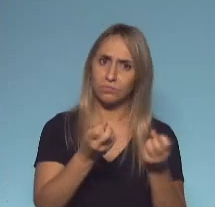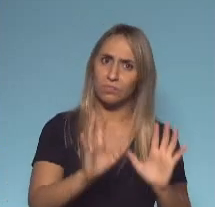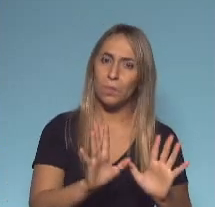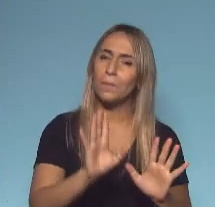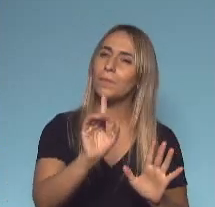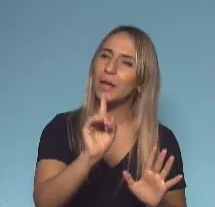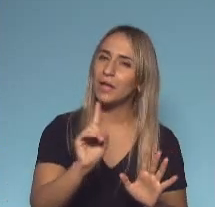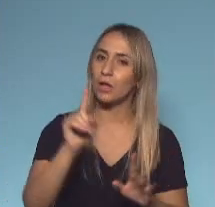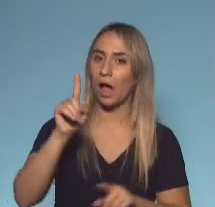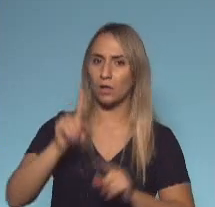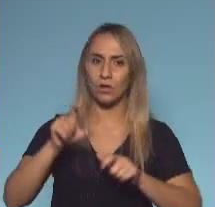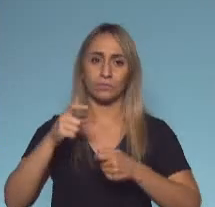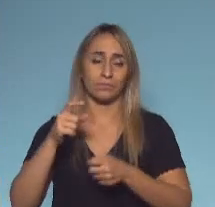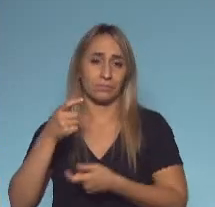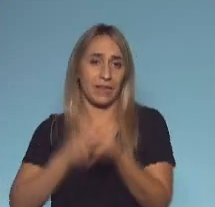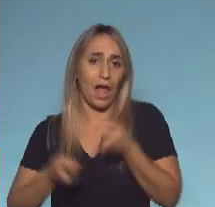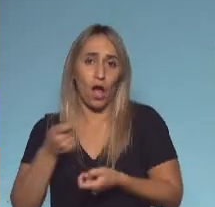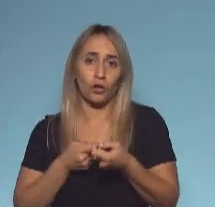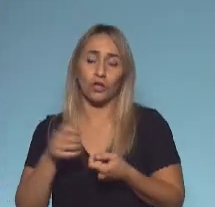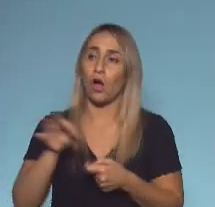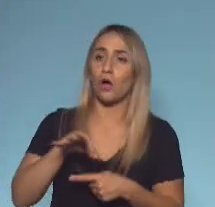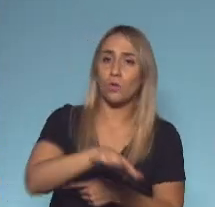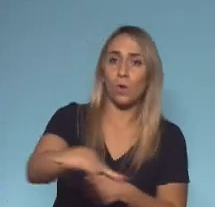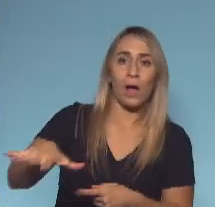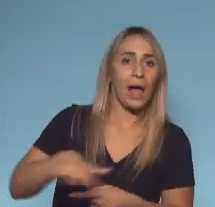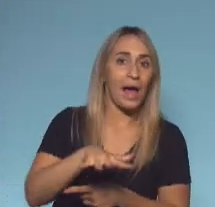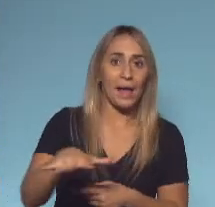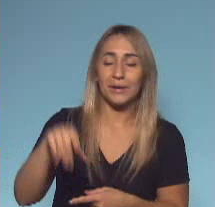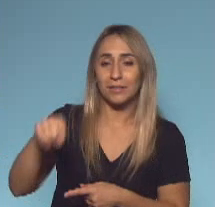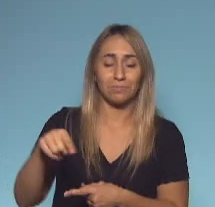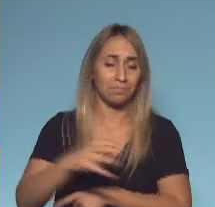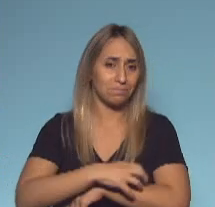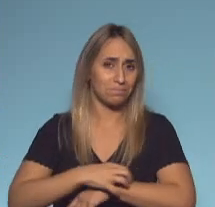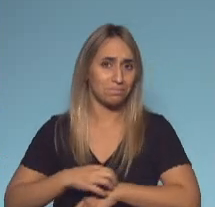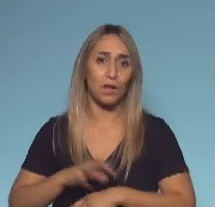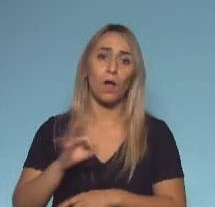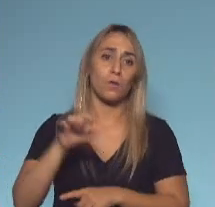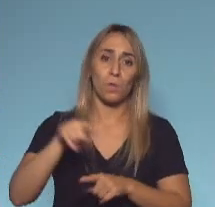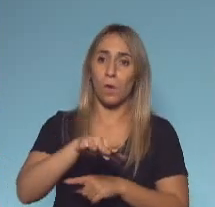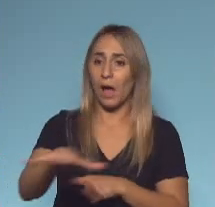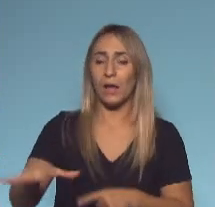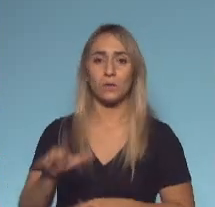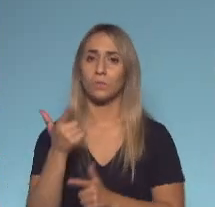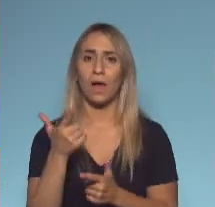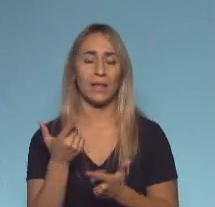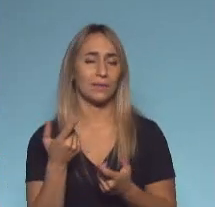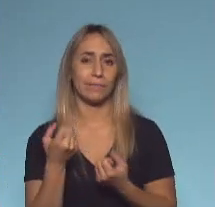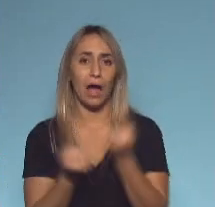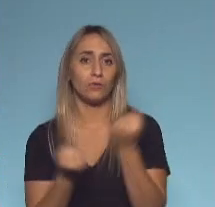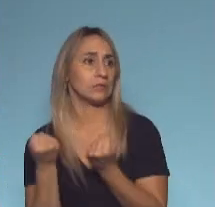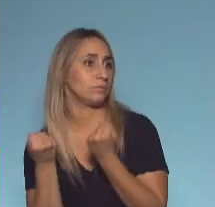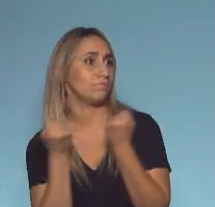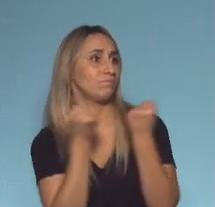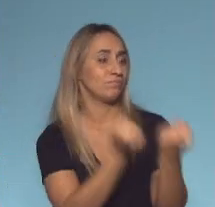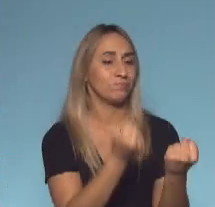gran cadena. Y en algunas localidades, por ejemplo, no tenés, o en algunas ciudades quizás alguien no tiene automóvil para trasladarse, no tiene una cadena cerca y queda